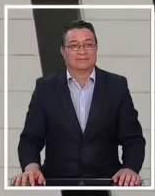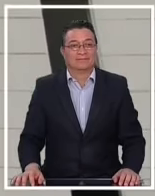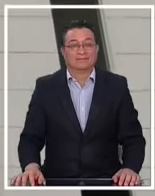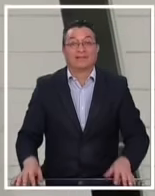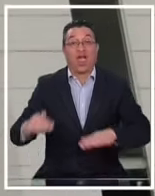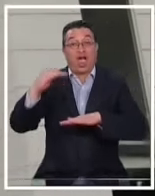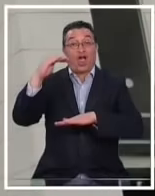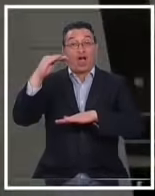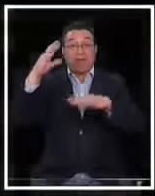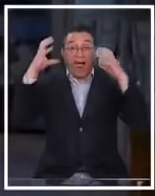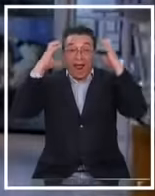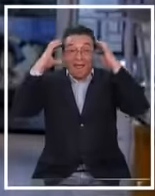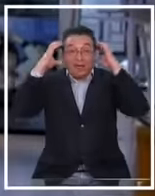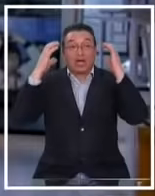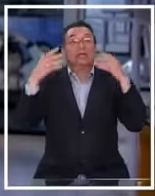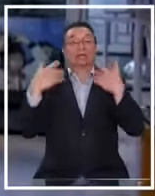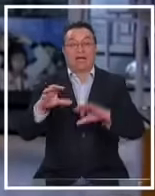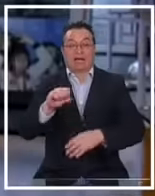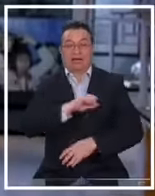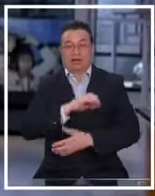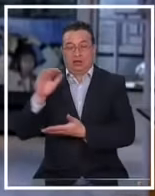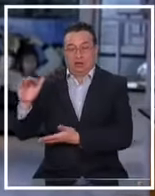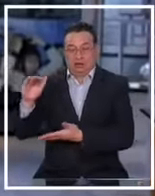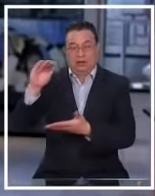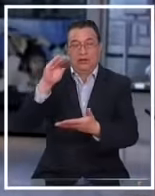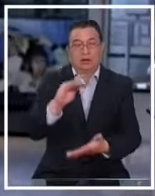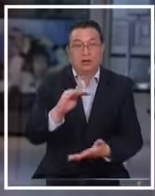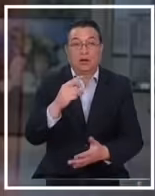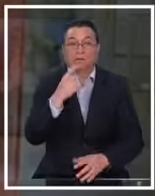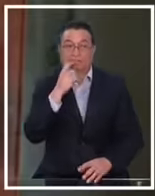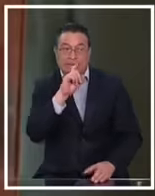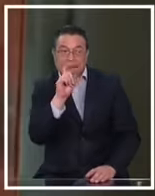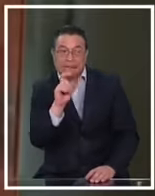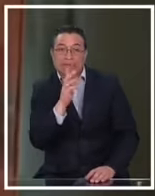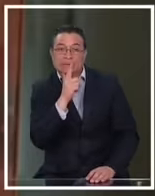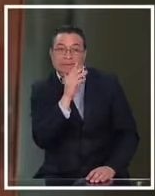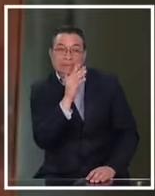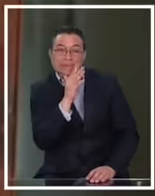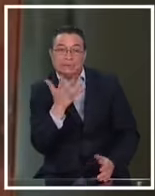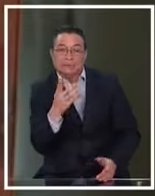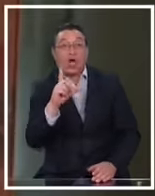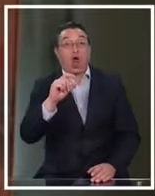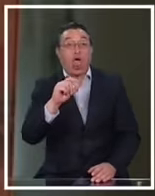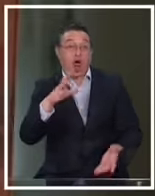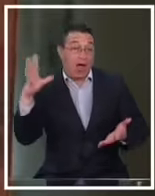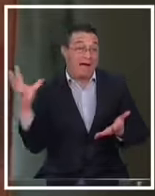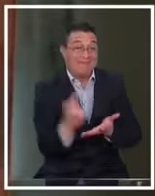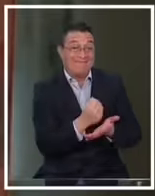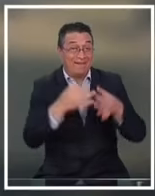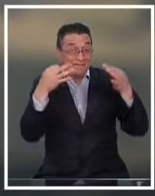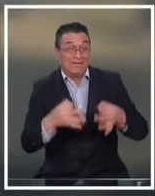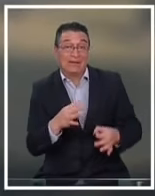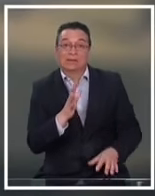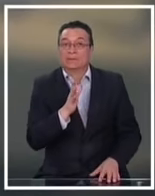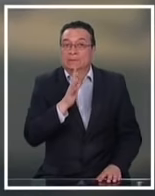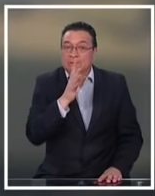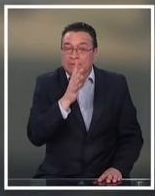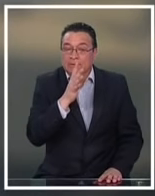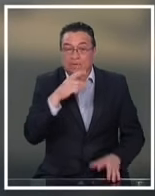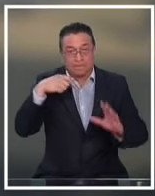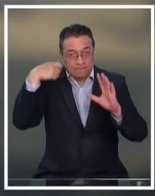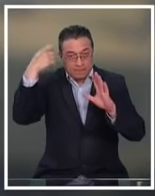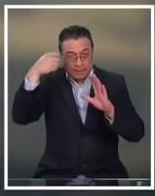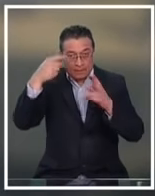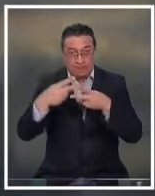La Copa Libertadores ya estaba en Santiago. La gran pregunta era si Colo-Colo y todo Chile por fin podrían tocarla. Una